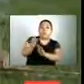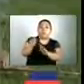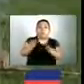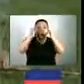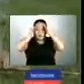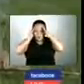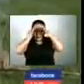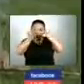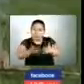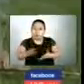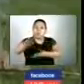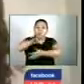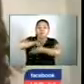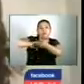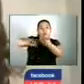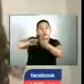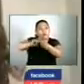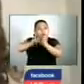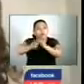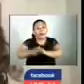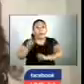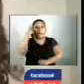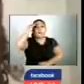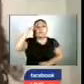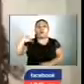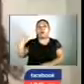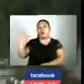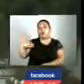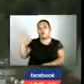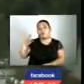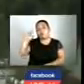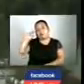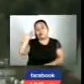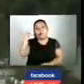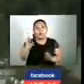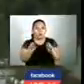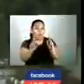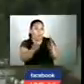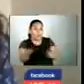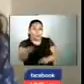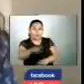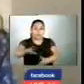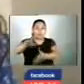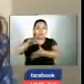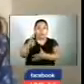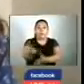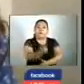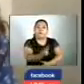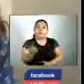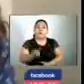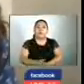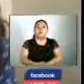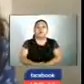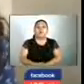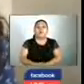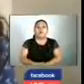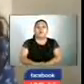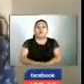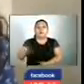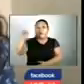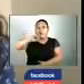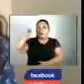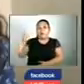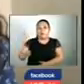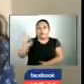enfocado en el cambio climático que según esta experta representa oportunidad para la comunidad latina ¿por qué? 30% de los